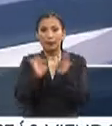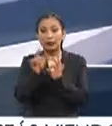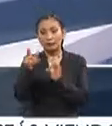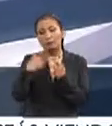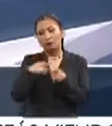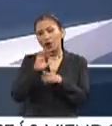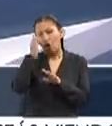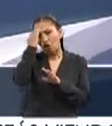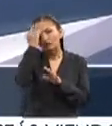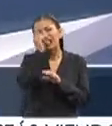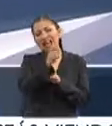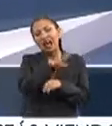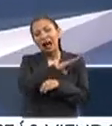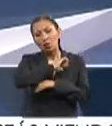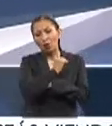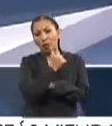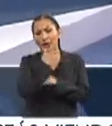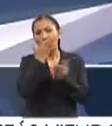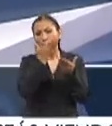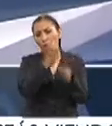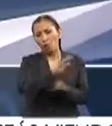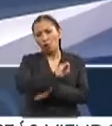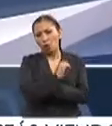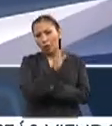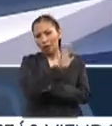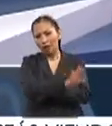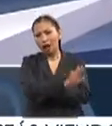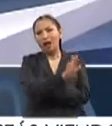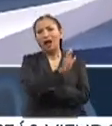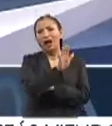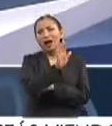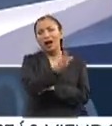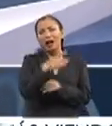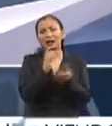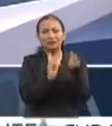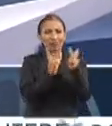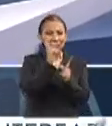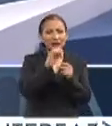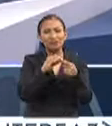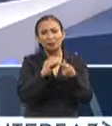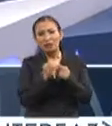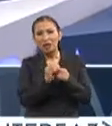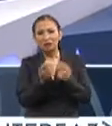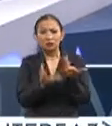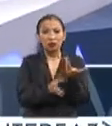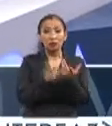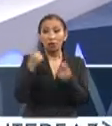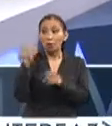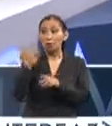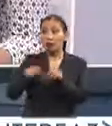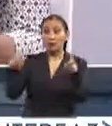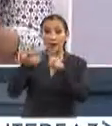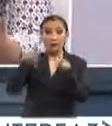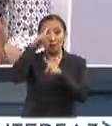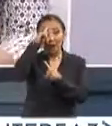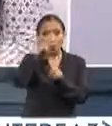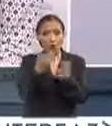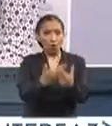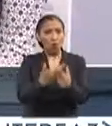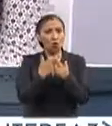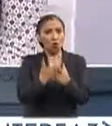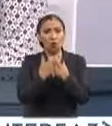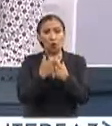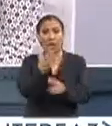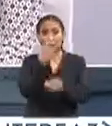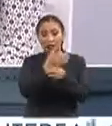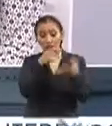los mexicanos conozcamos que exista este banco, sobre todo porque nuestro país es uno de los países más megadiversos del mundo,